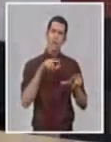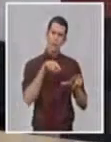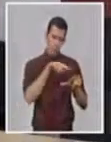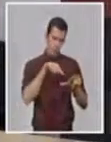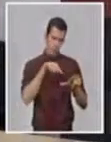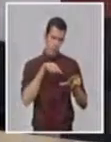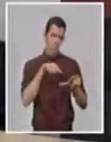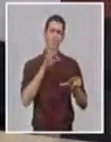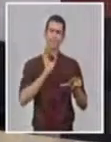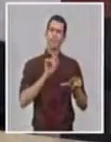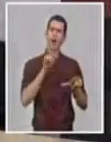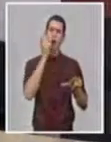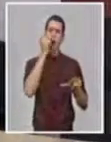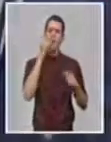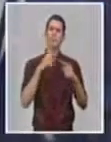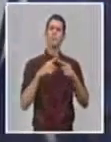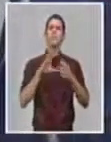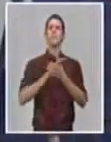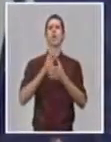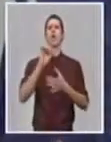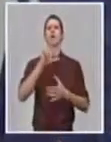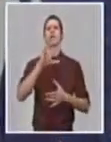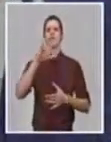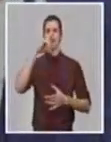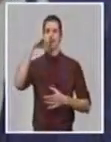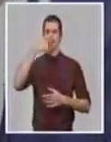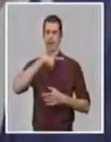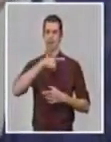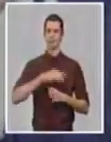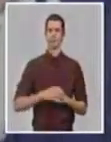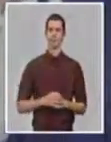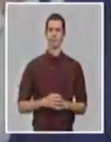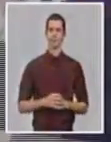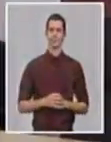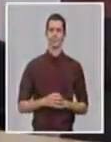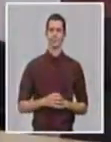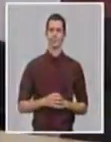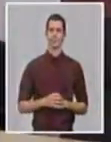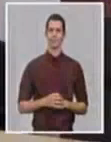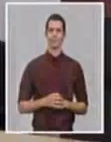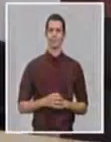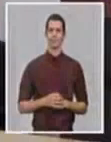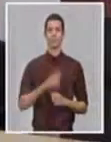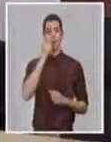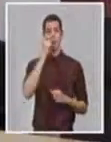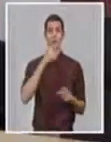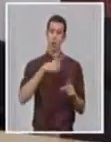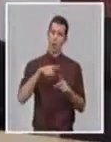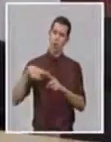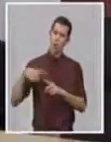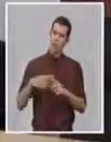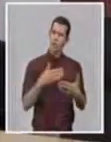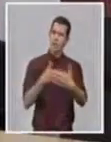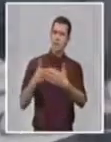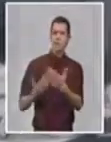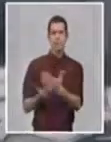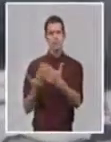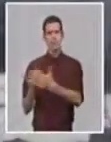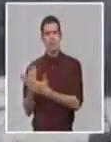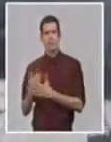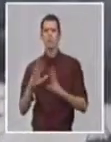Gabriel Molina, Franchosi. Molina es un fundador de esto y trabajó en Prensa Latina también, fundador de Prensa Latina